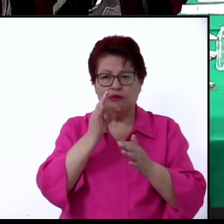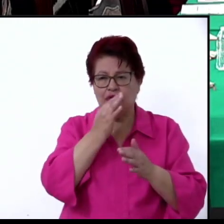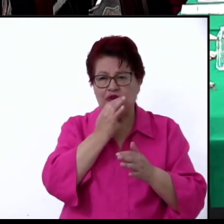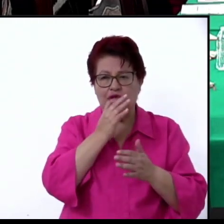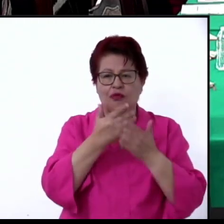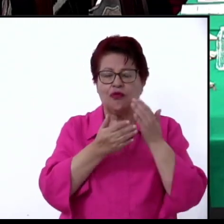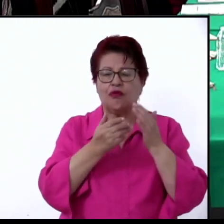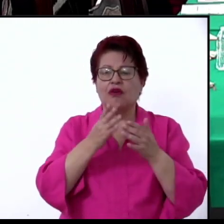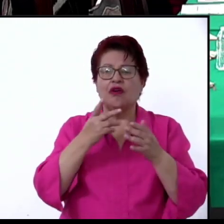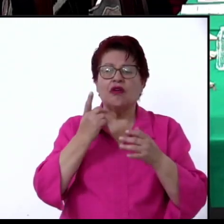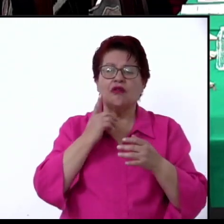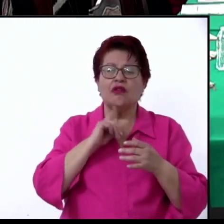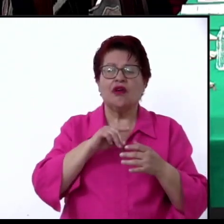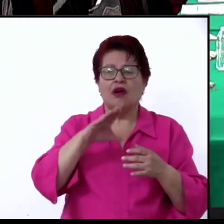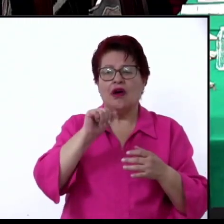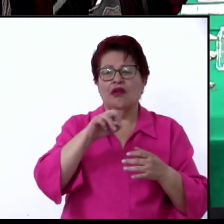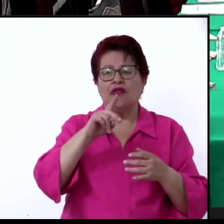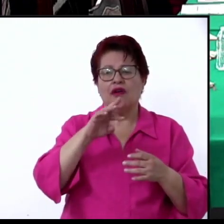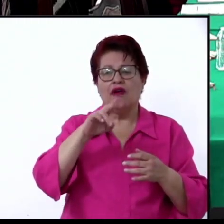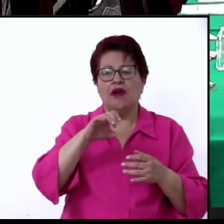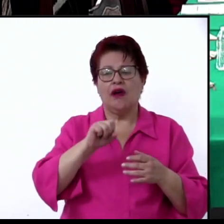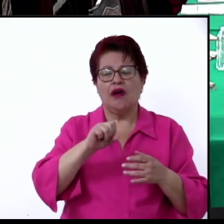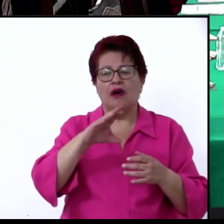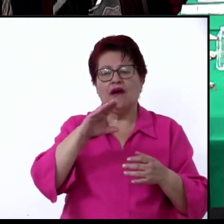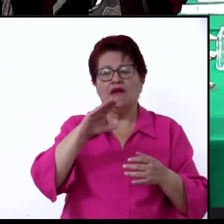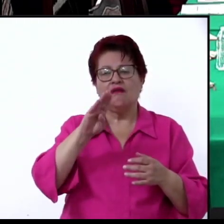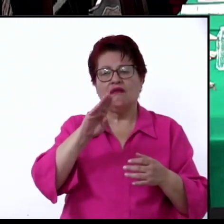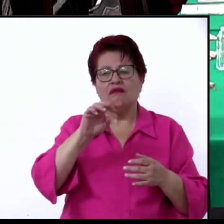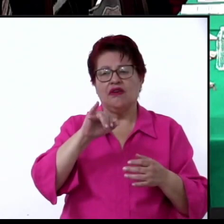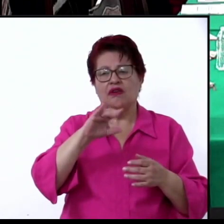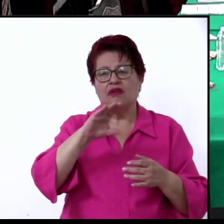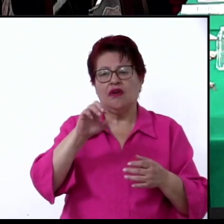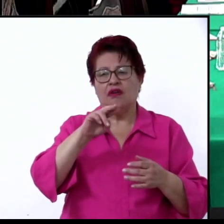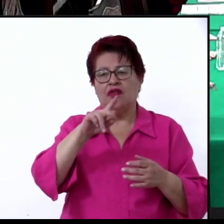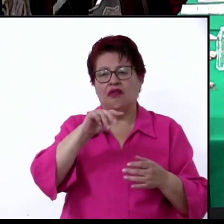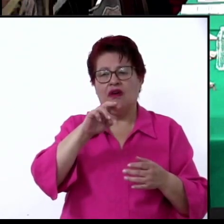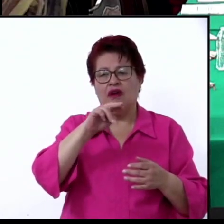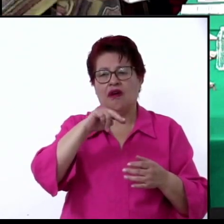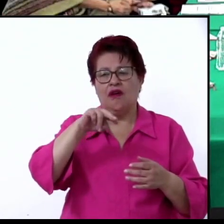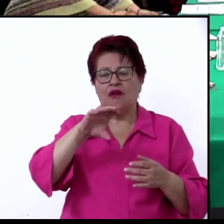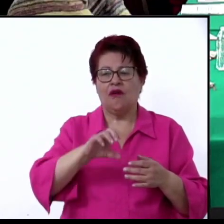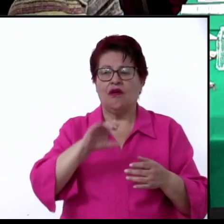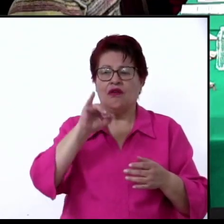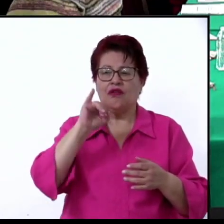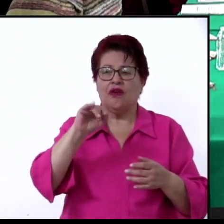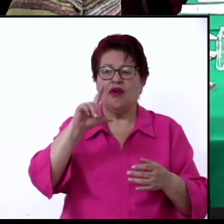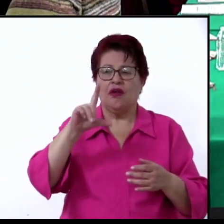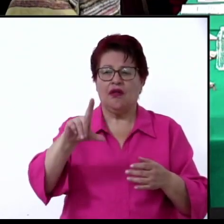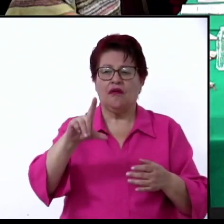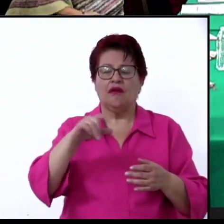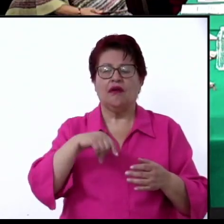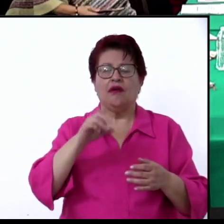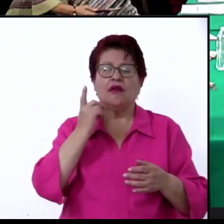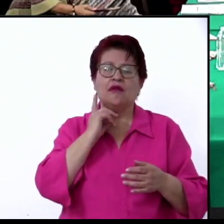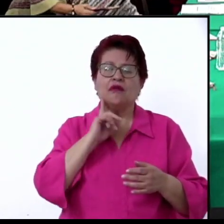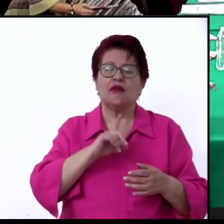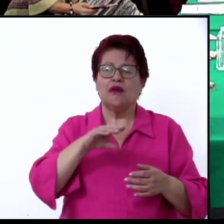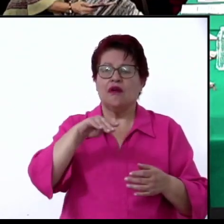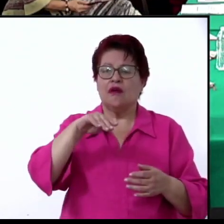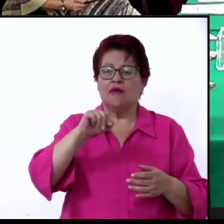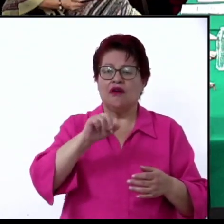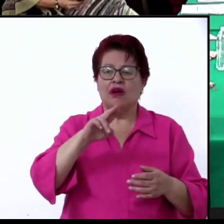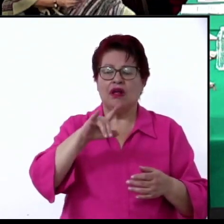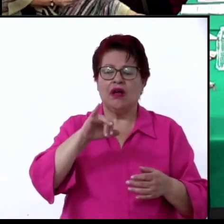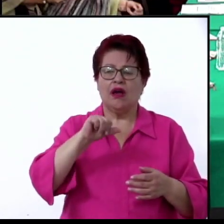intervendrán la diputada Andrea Evelyn Vicenteño, de la Asociación Parlamentaria Izquierda Liberal, la diputada María de